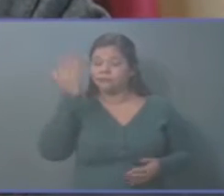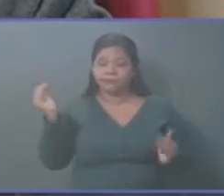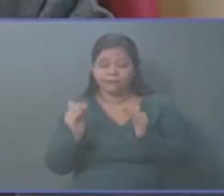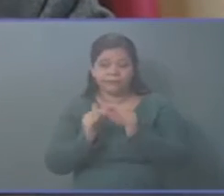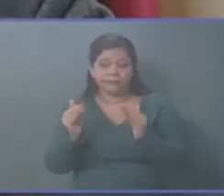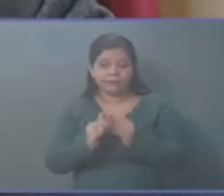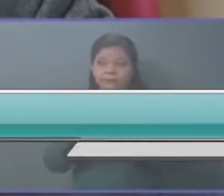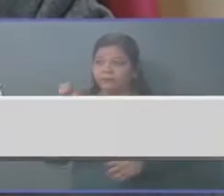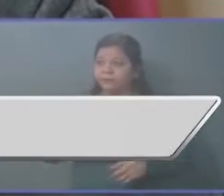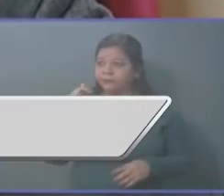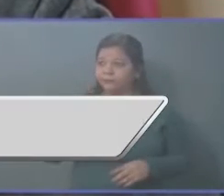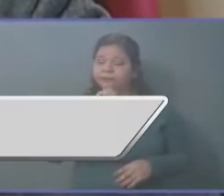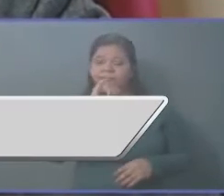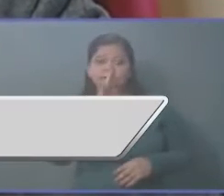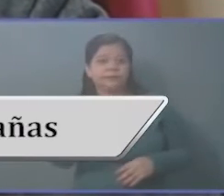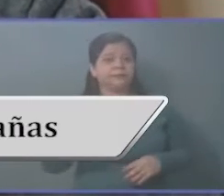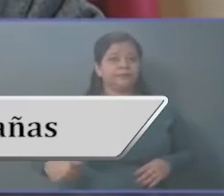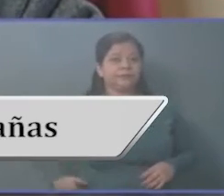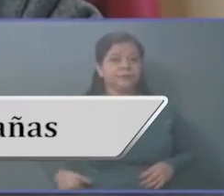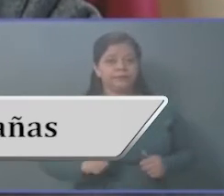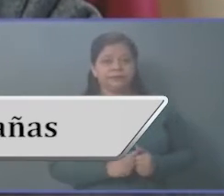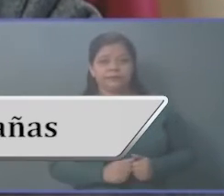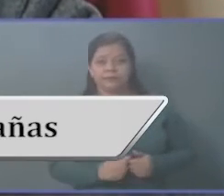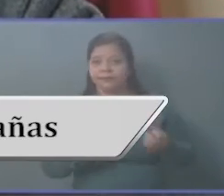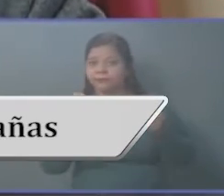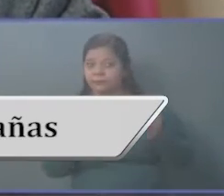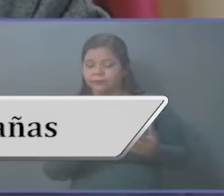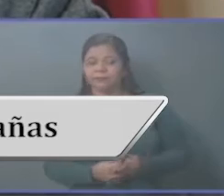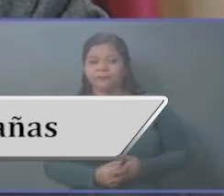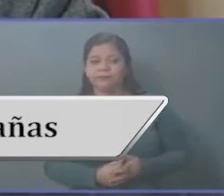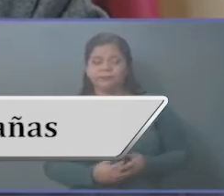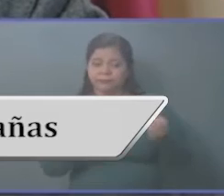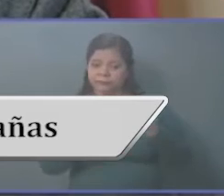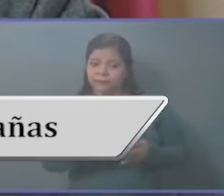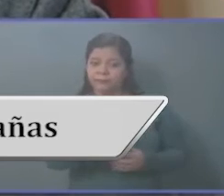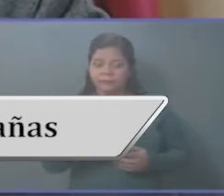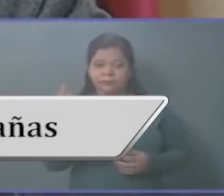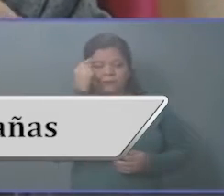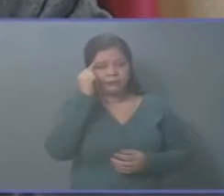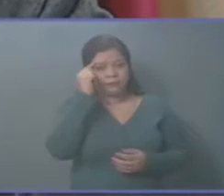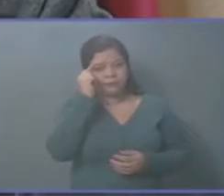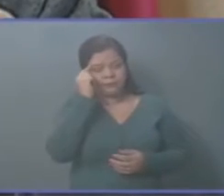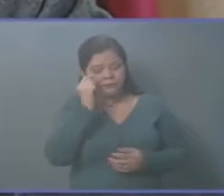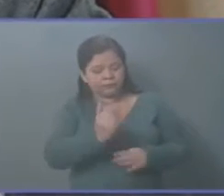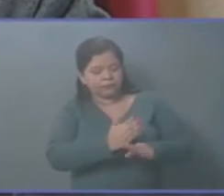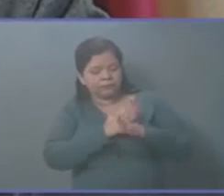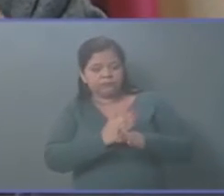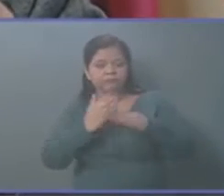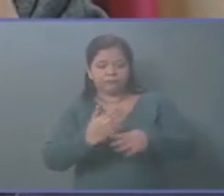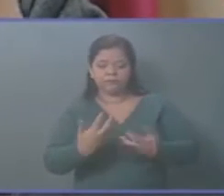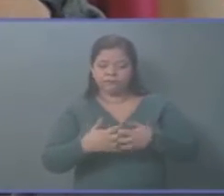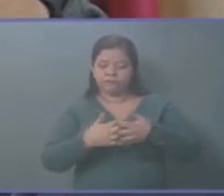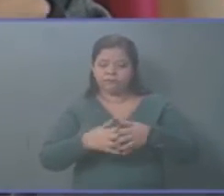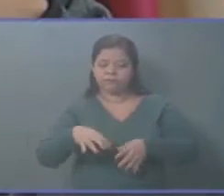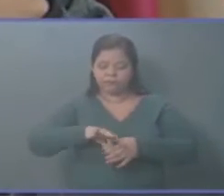que este que dio el presidente, y muchos pensando en proteger a las empresas de las